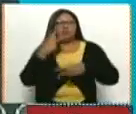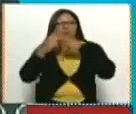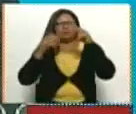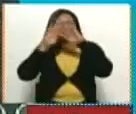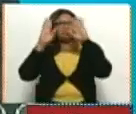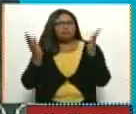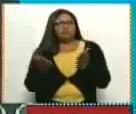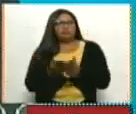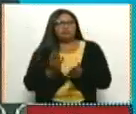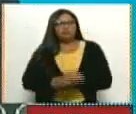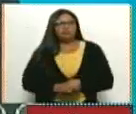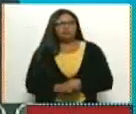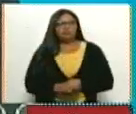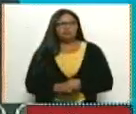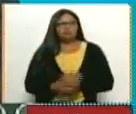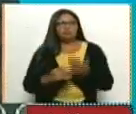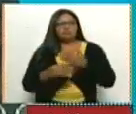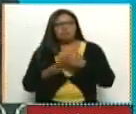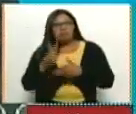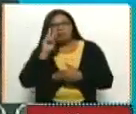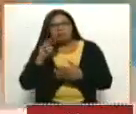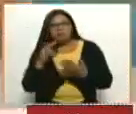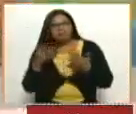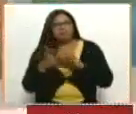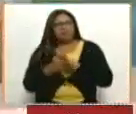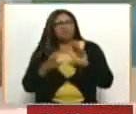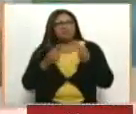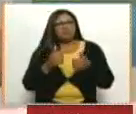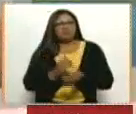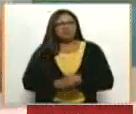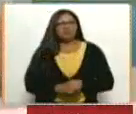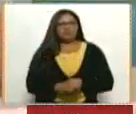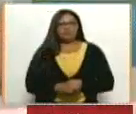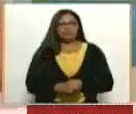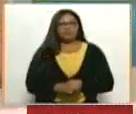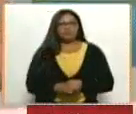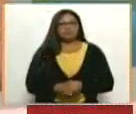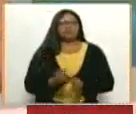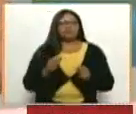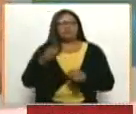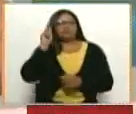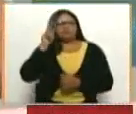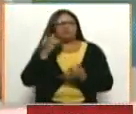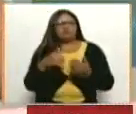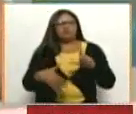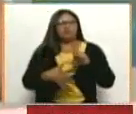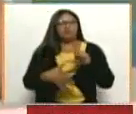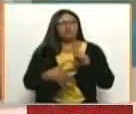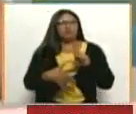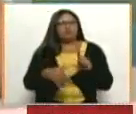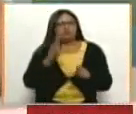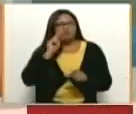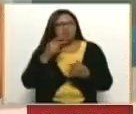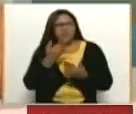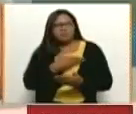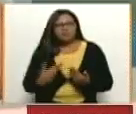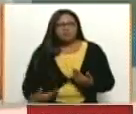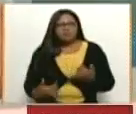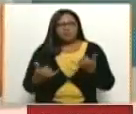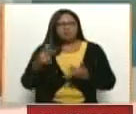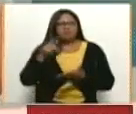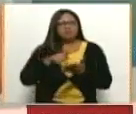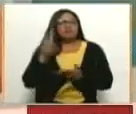mundial. Vamos a pasar revista y a conversar. Ajá, profe, la presencia de Rusia en América Latina, lo destaca el presidente, hoy llega a